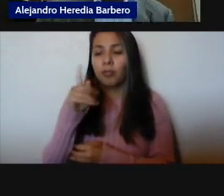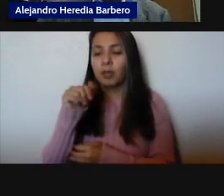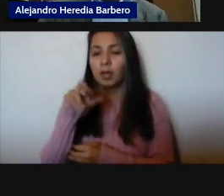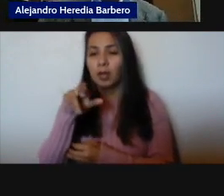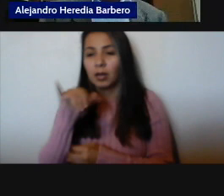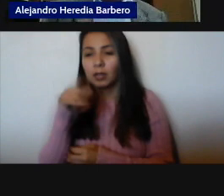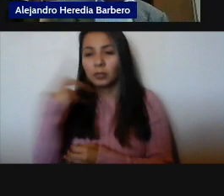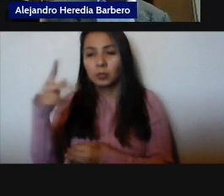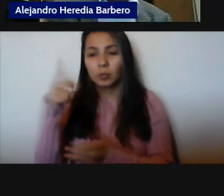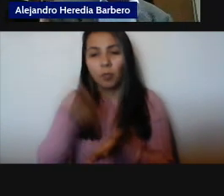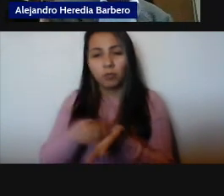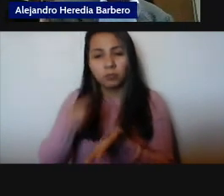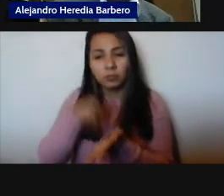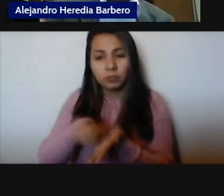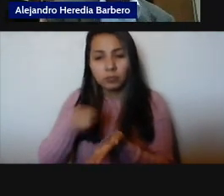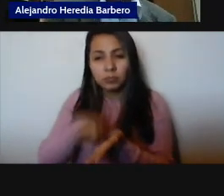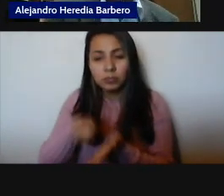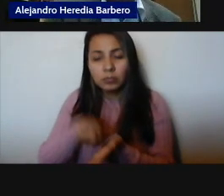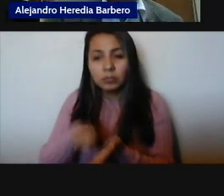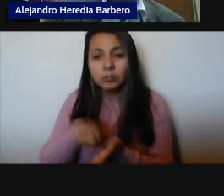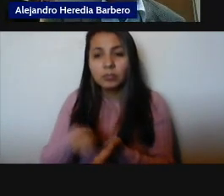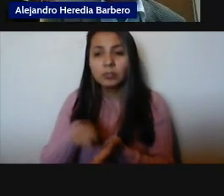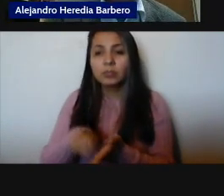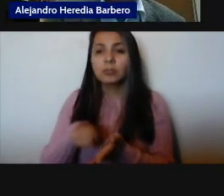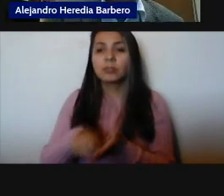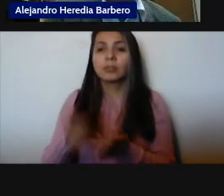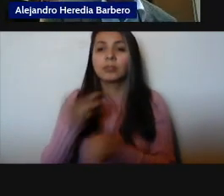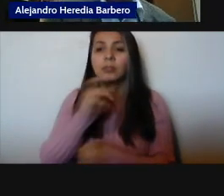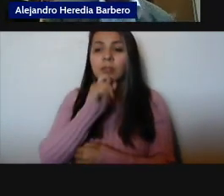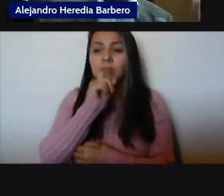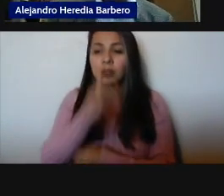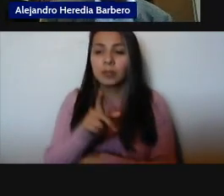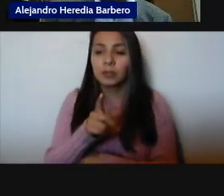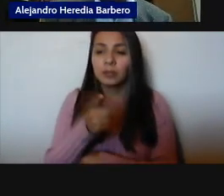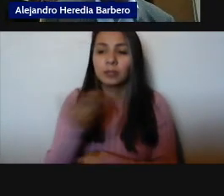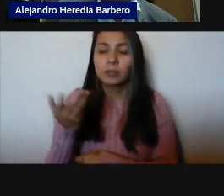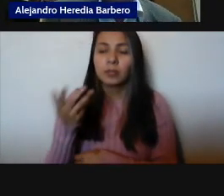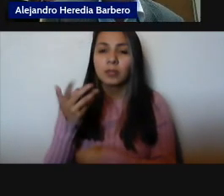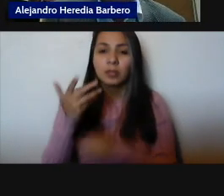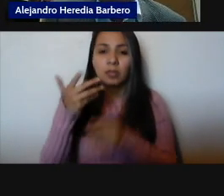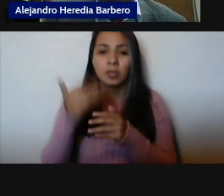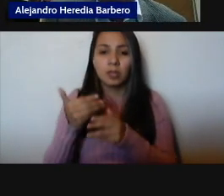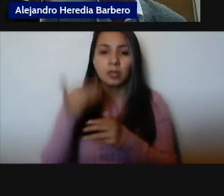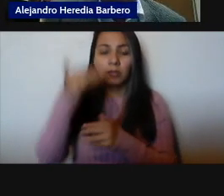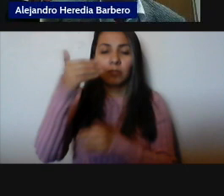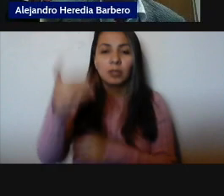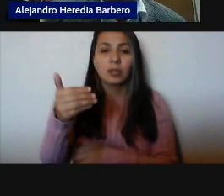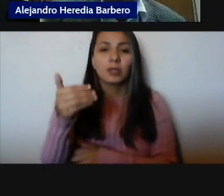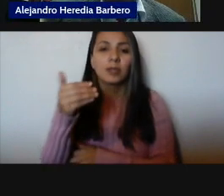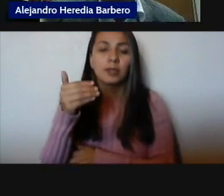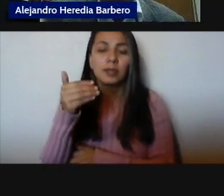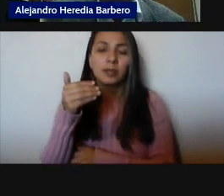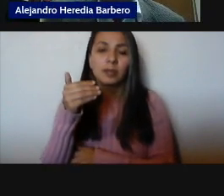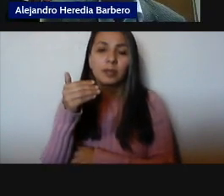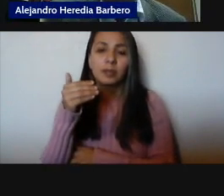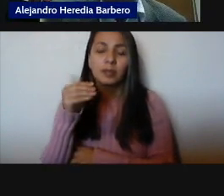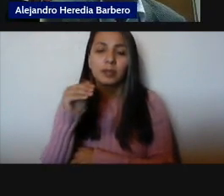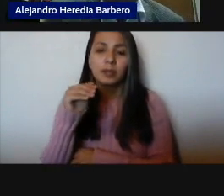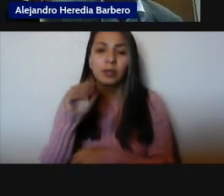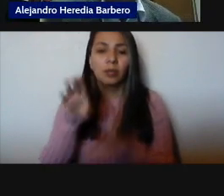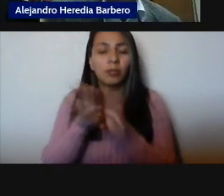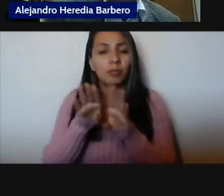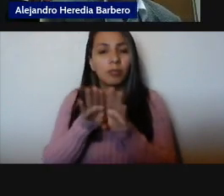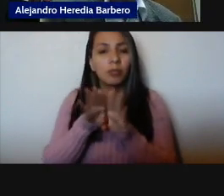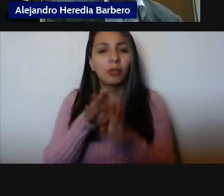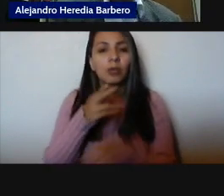los textos de Oparin, de Haldane, etcétera, de Cyril Ponomperumam, un poquito después de la pareja Draganic,